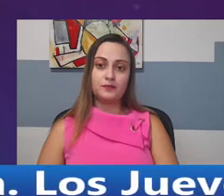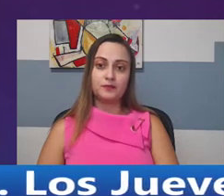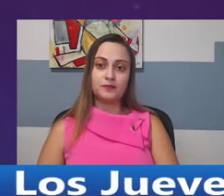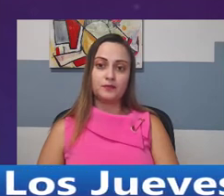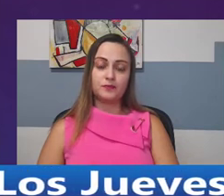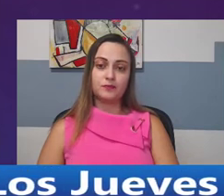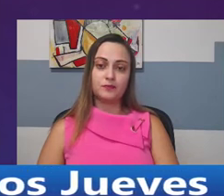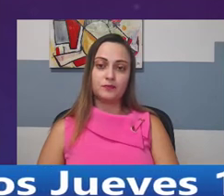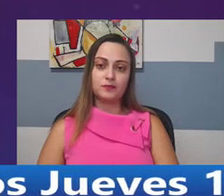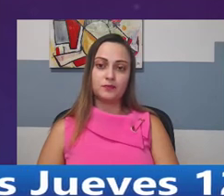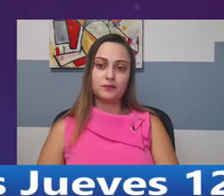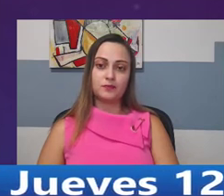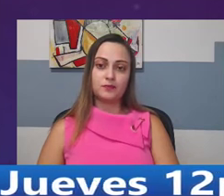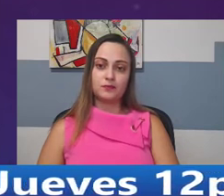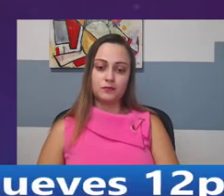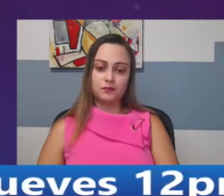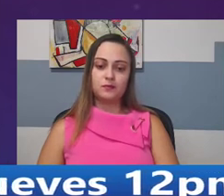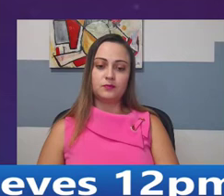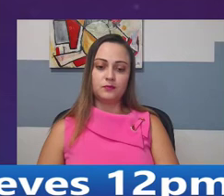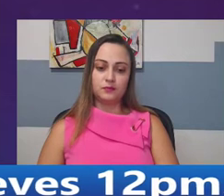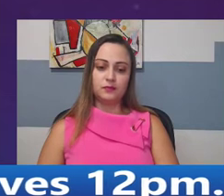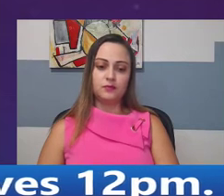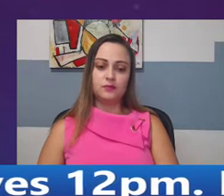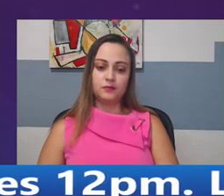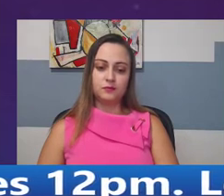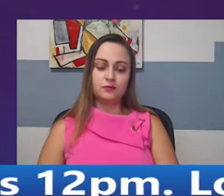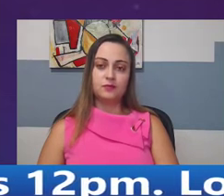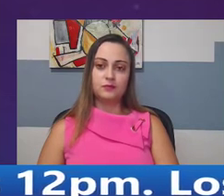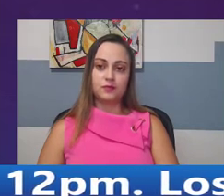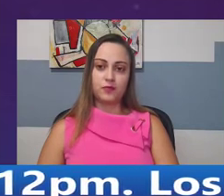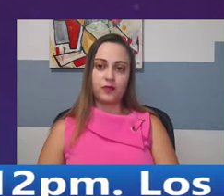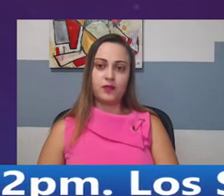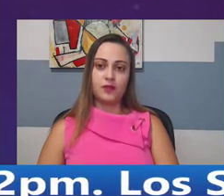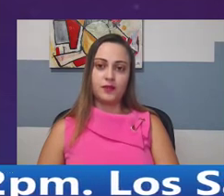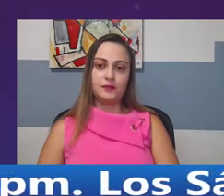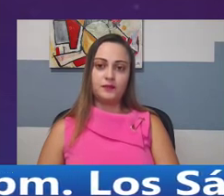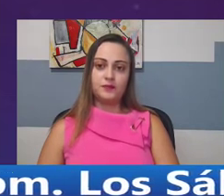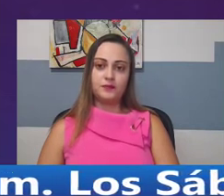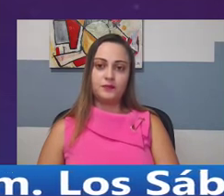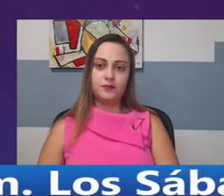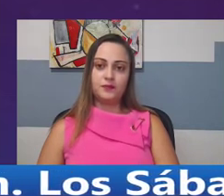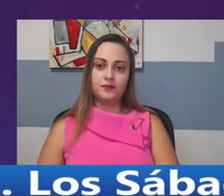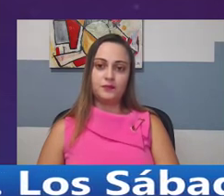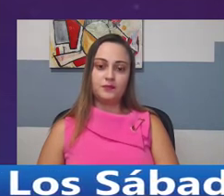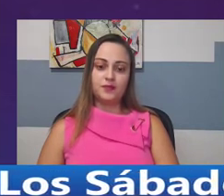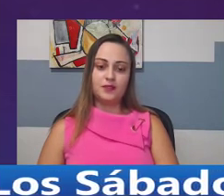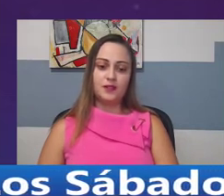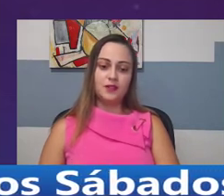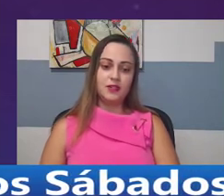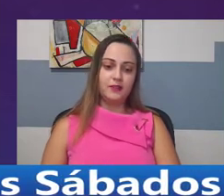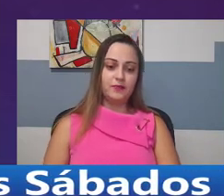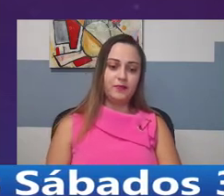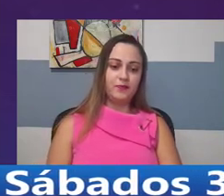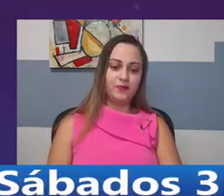que es de importancia y de riesgo de la vida. Usted quiere un doctor que haya operado varias veces. no quiere que a lo mejor usted